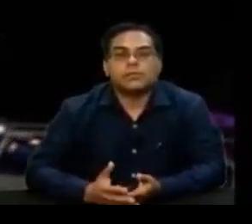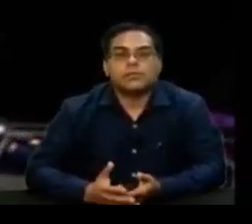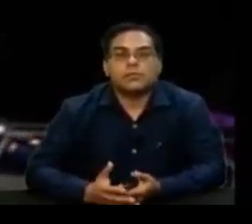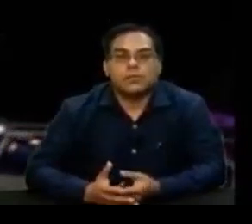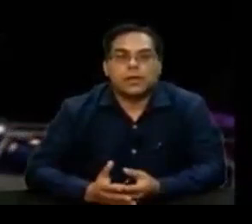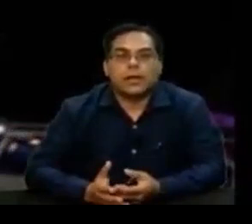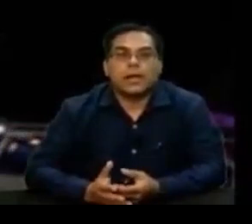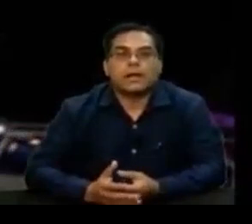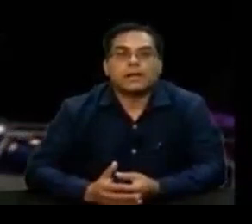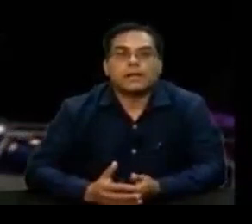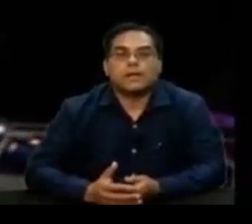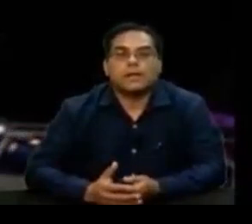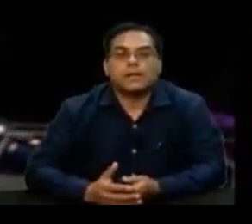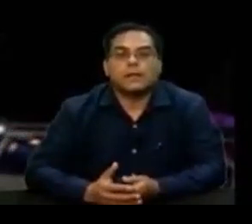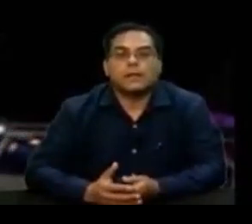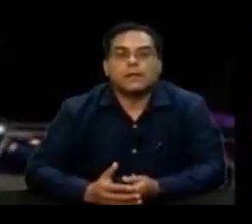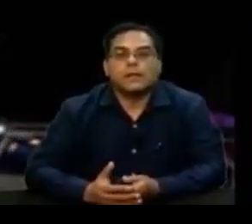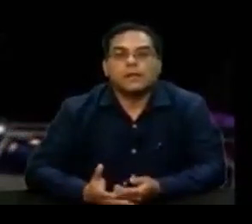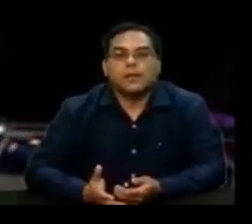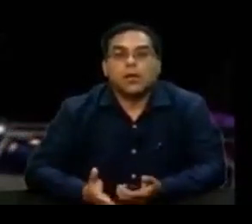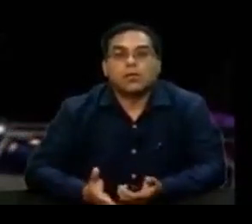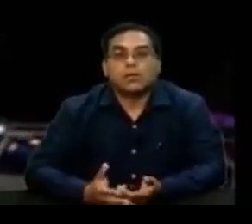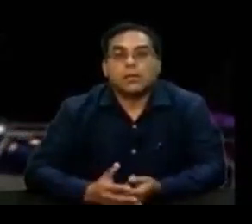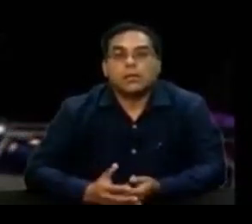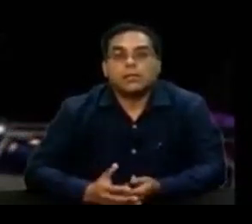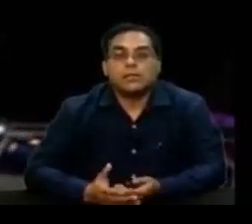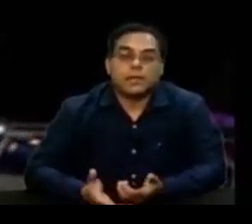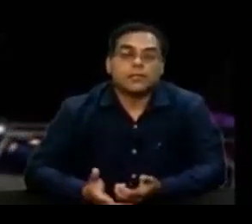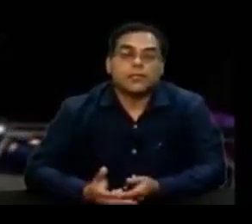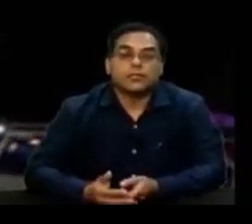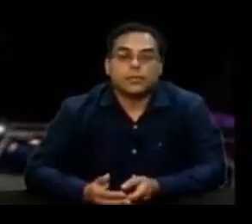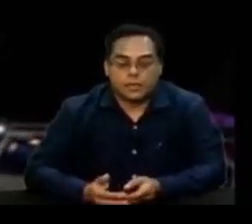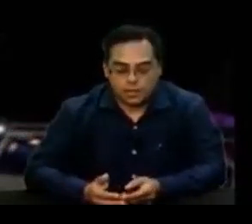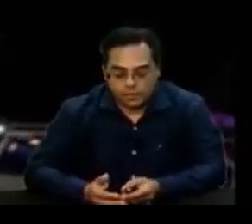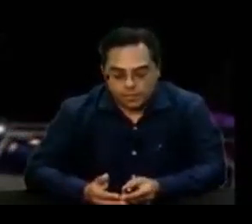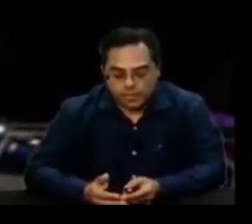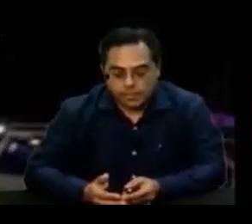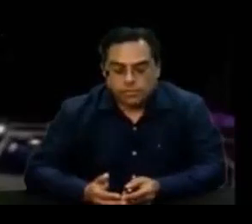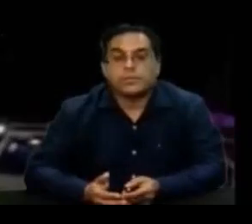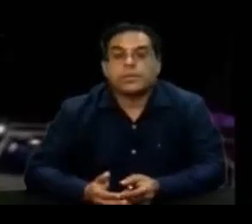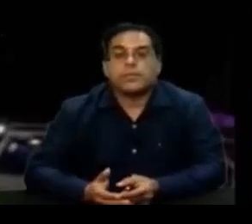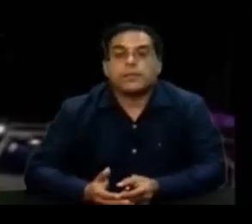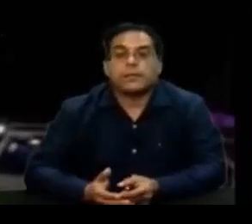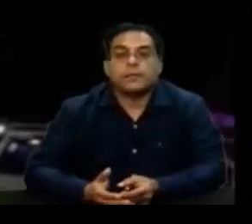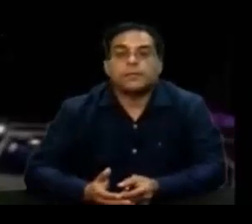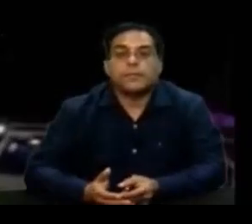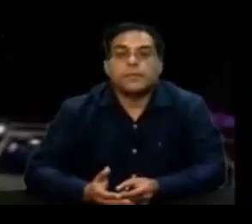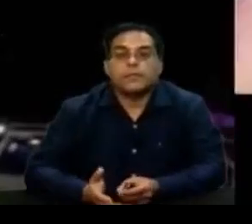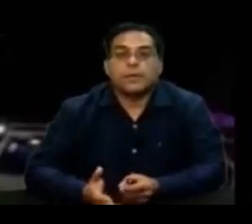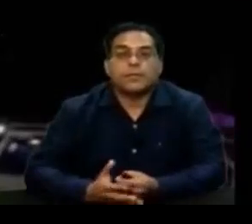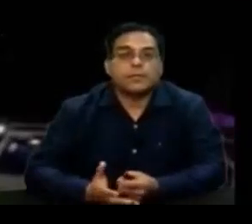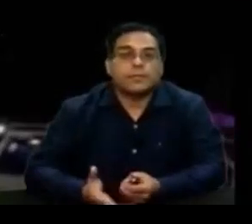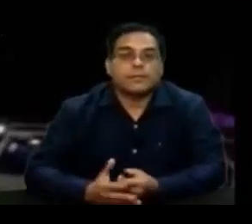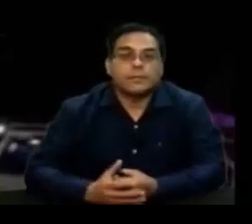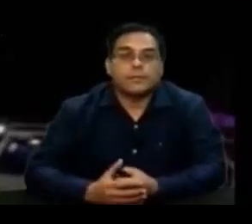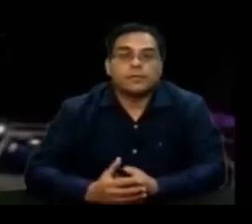nos condiciona a que el ojo del lado izquierdo no se pueda mover, ¿no? Por ejemplo,